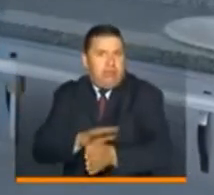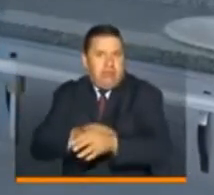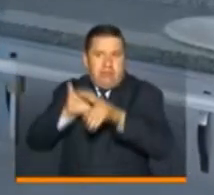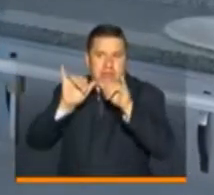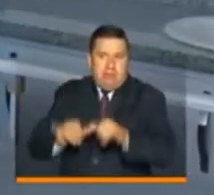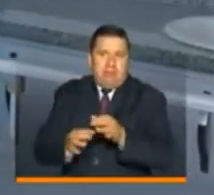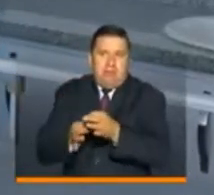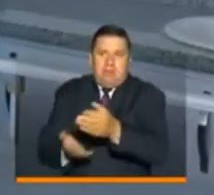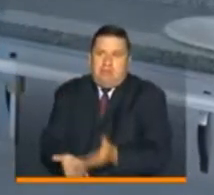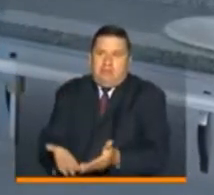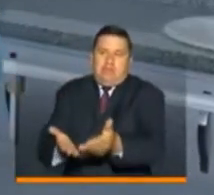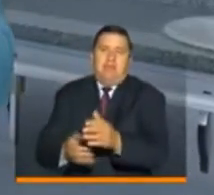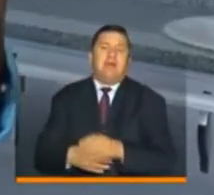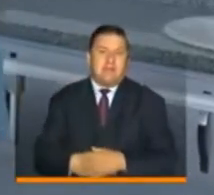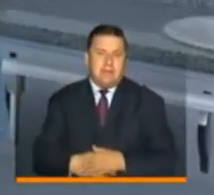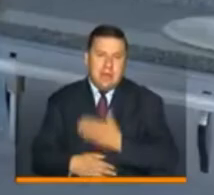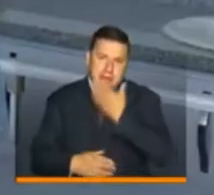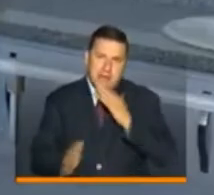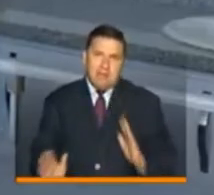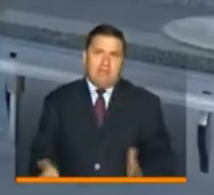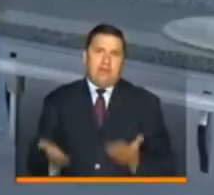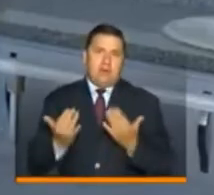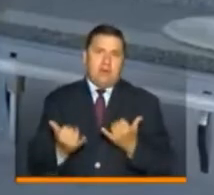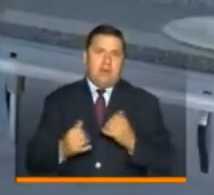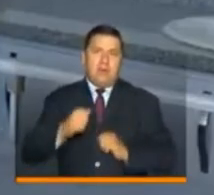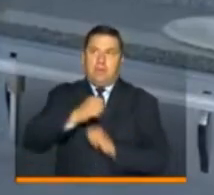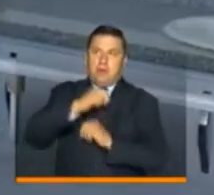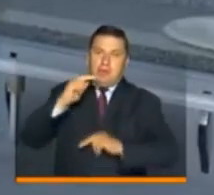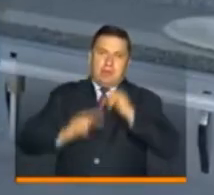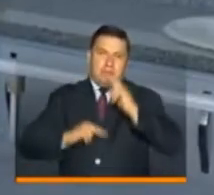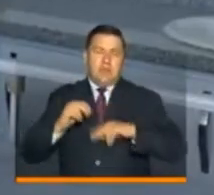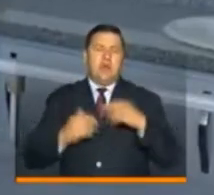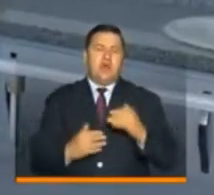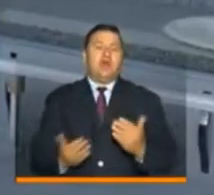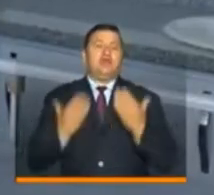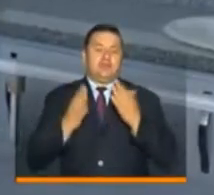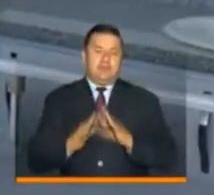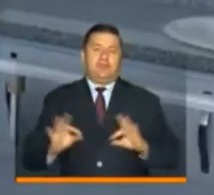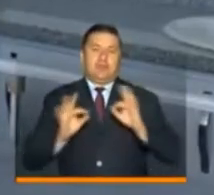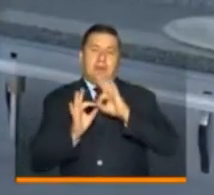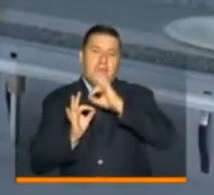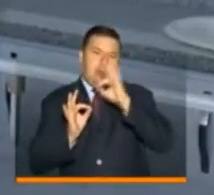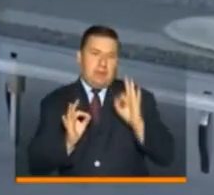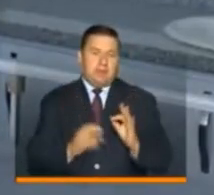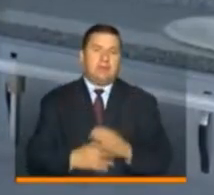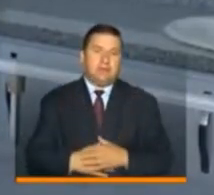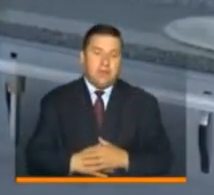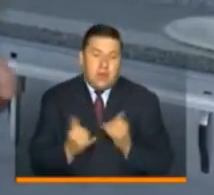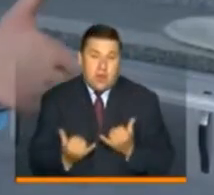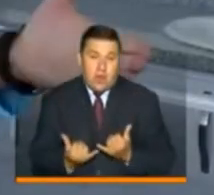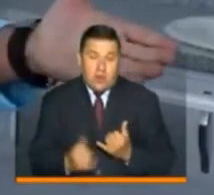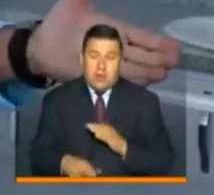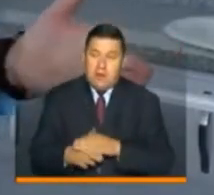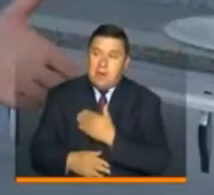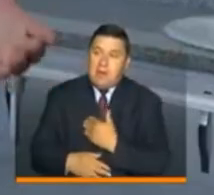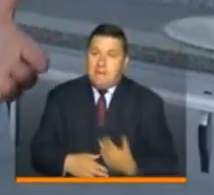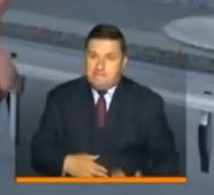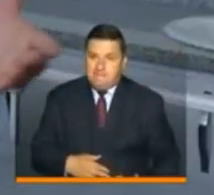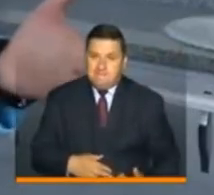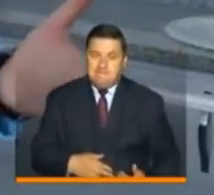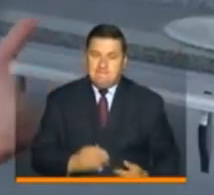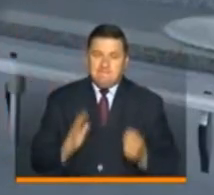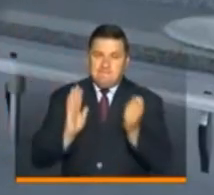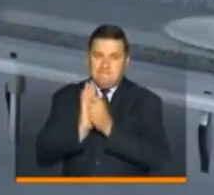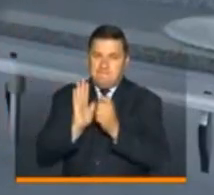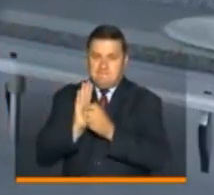quedar a las regiones. Esta mejora que tenemos hoy en la infraestructura va a ser vital para las regiones. Hoy, presidente, con el marco